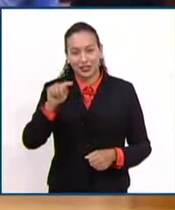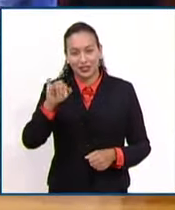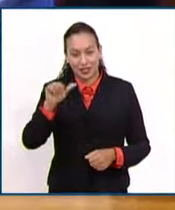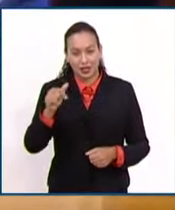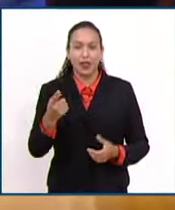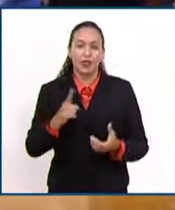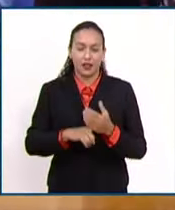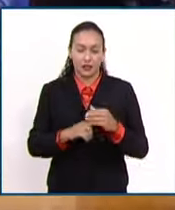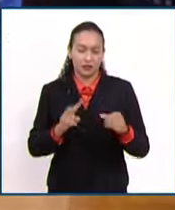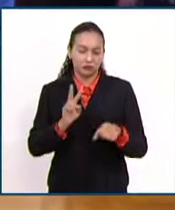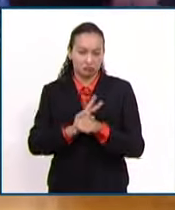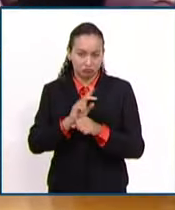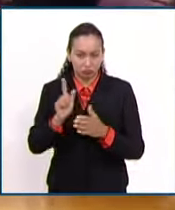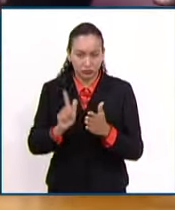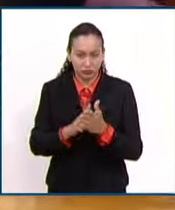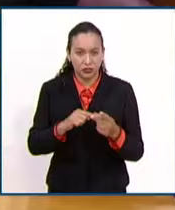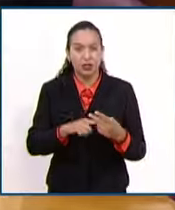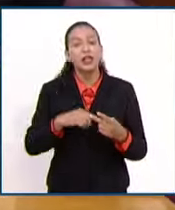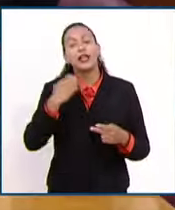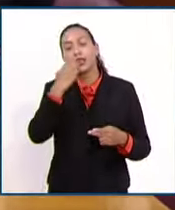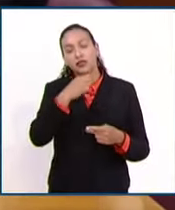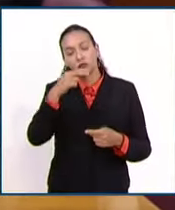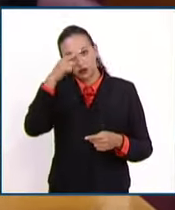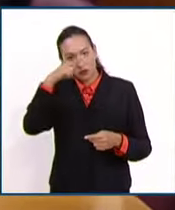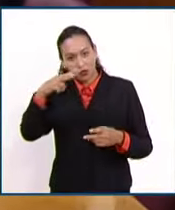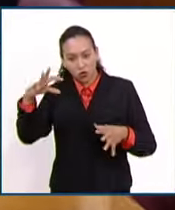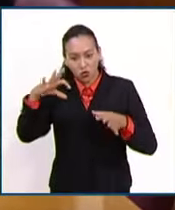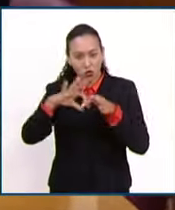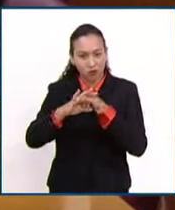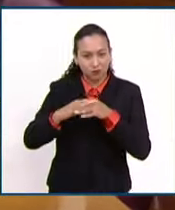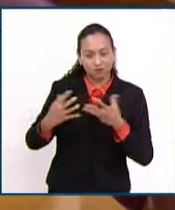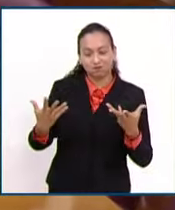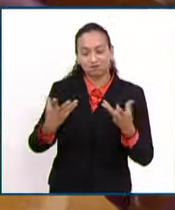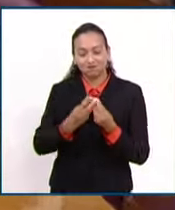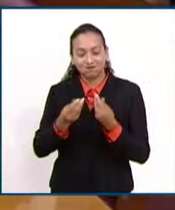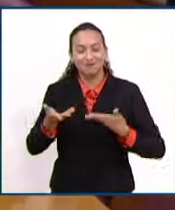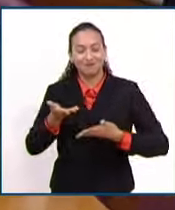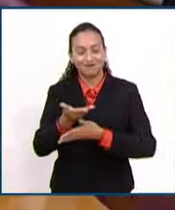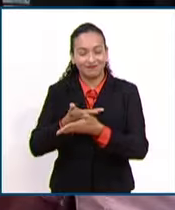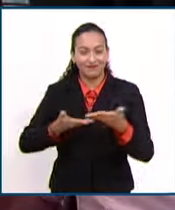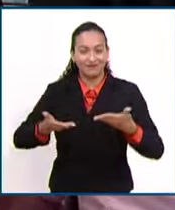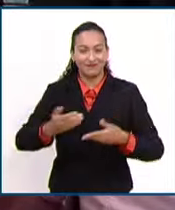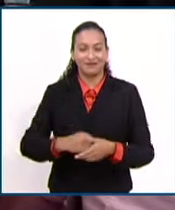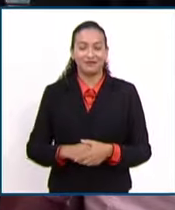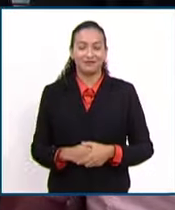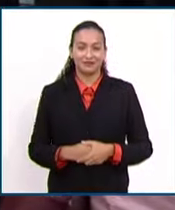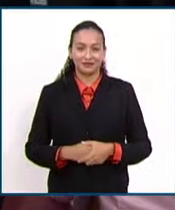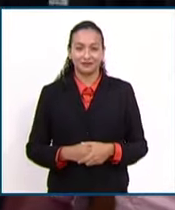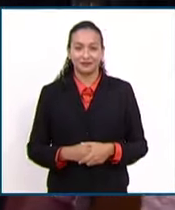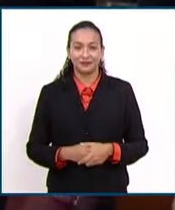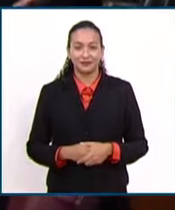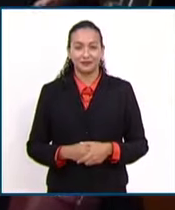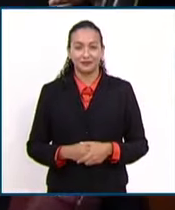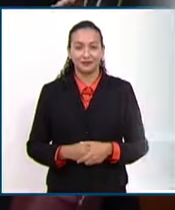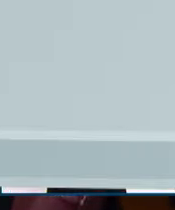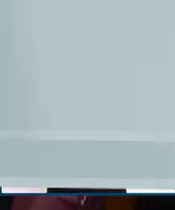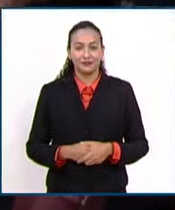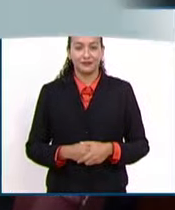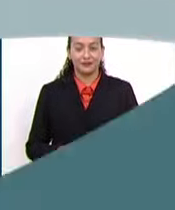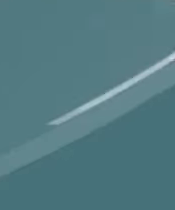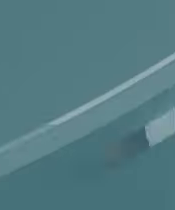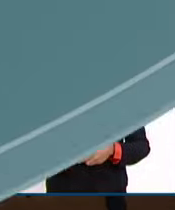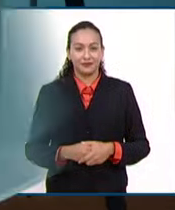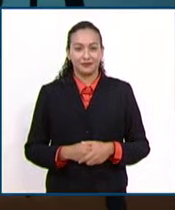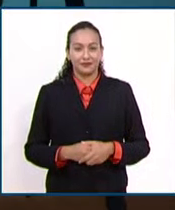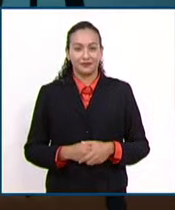Heroles, y funcionarios del Colegio de México. Para el canal del Poder Judicial de la Federación, Juan Carlos González.